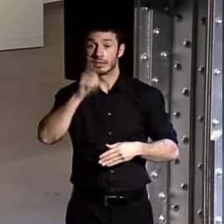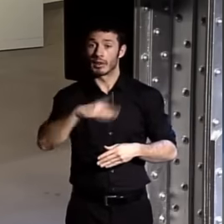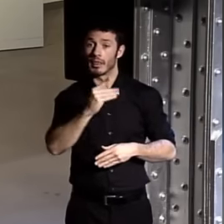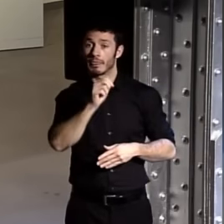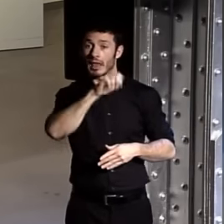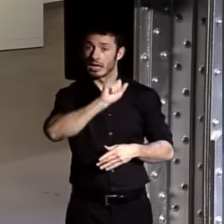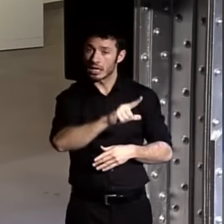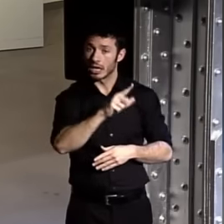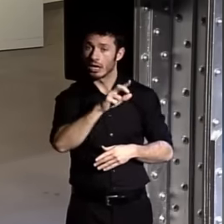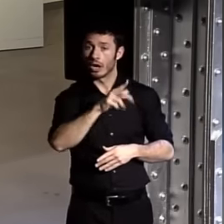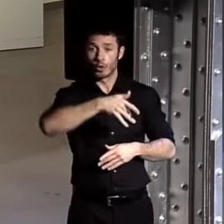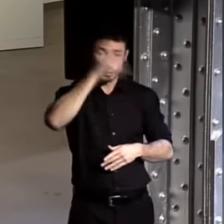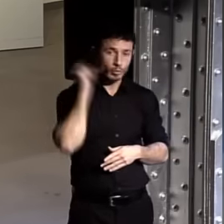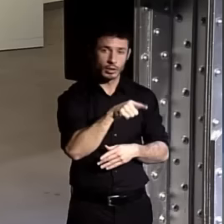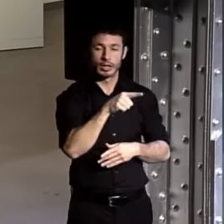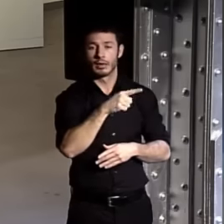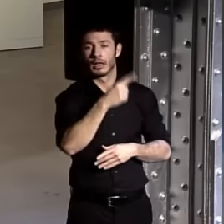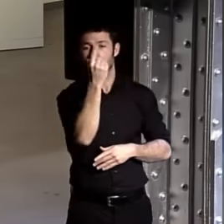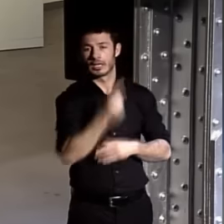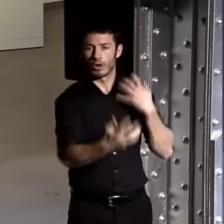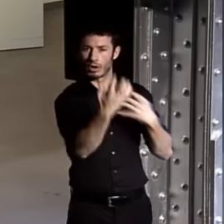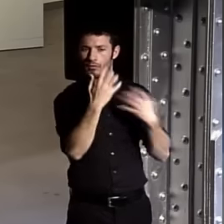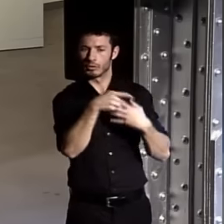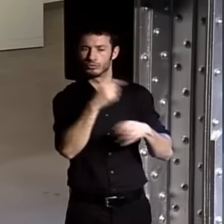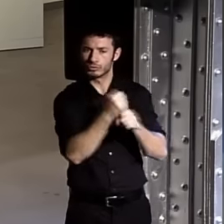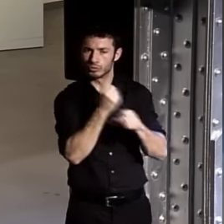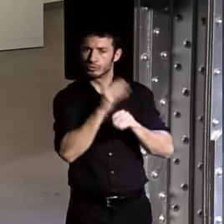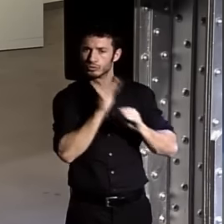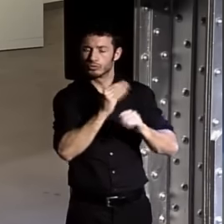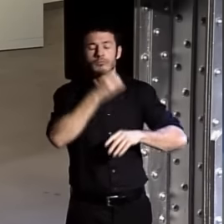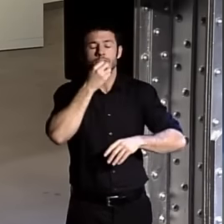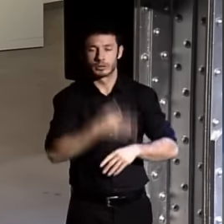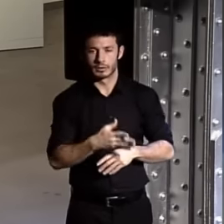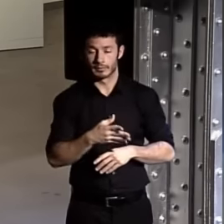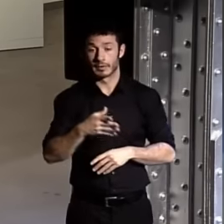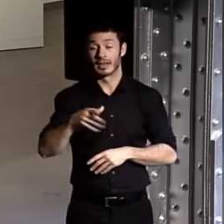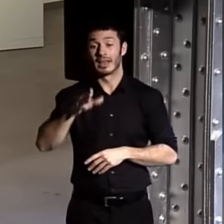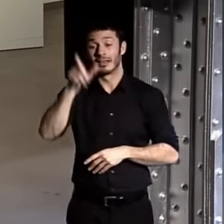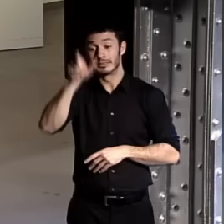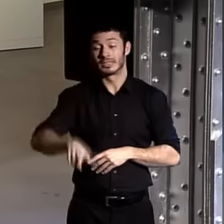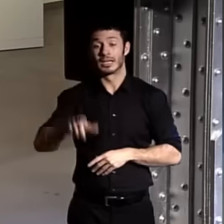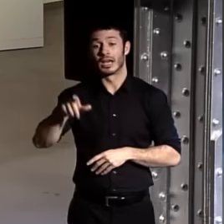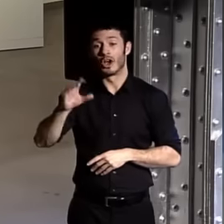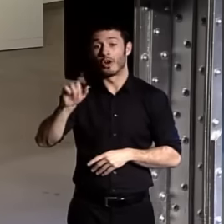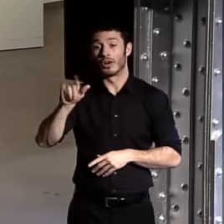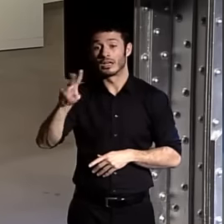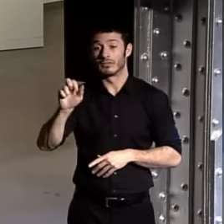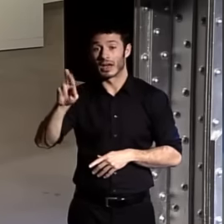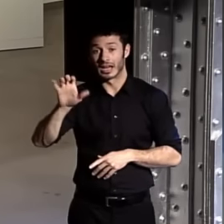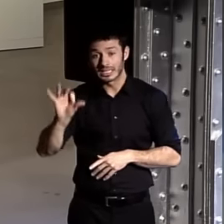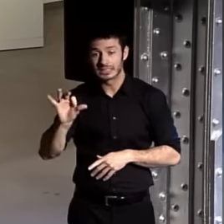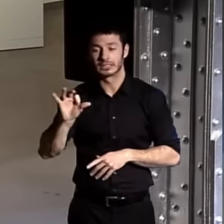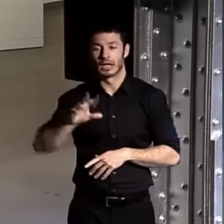diseño gráfico que ha hecho un trabajo precioso también Javier Olivares que no está presente vino y dibujó todos los pintores pequeñitos